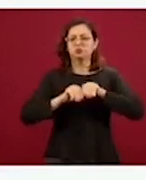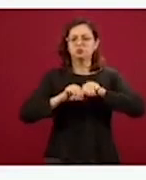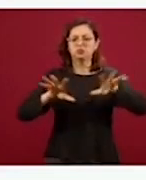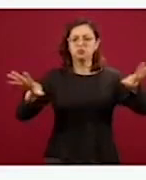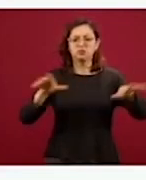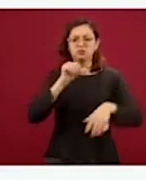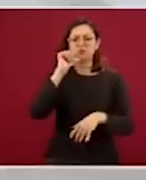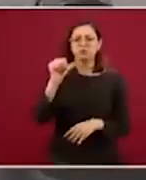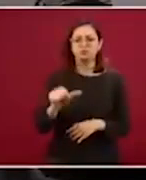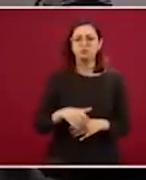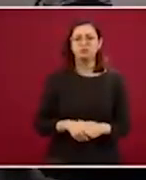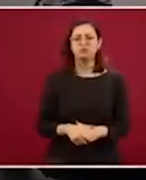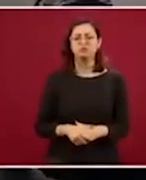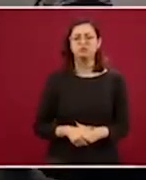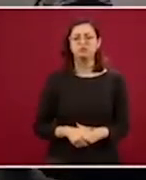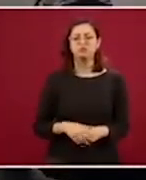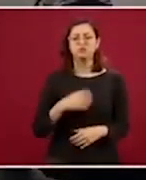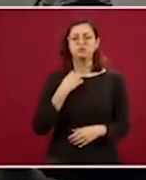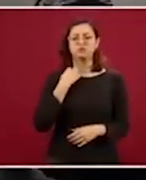cada una, nada más el índice.